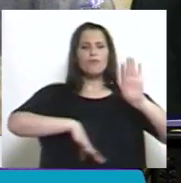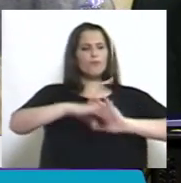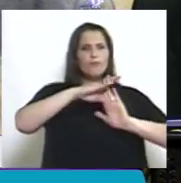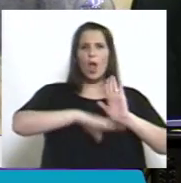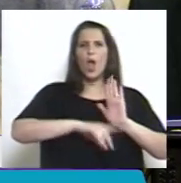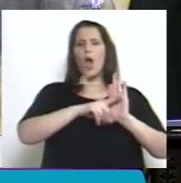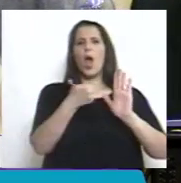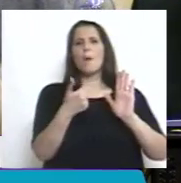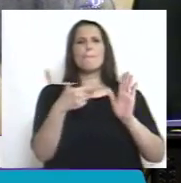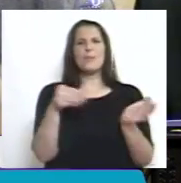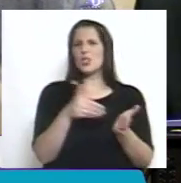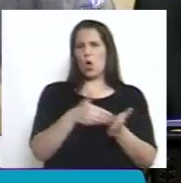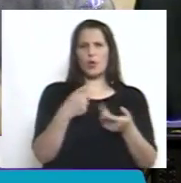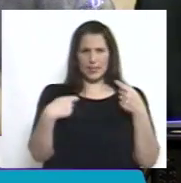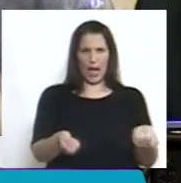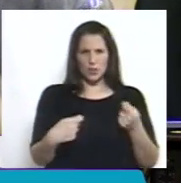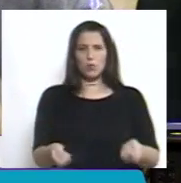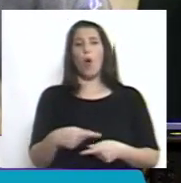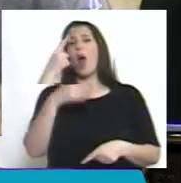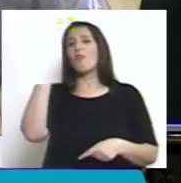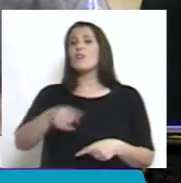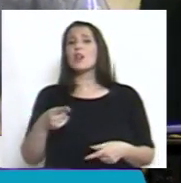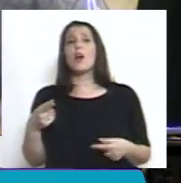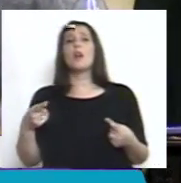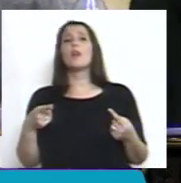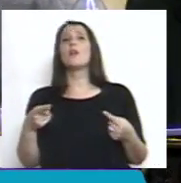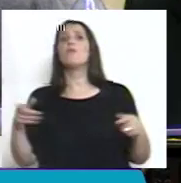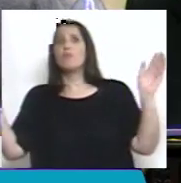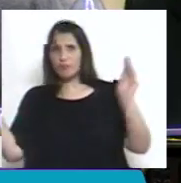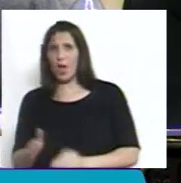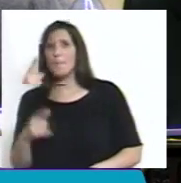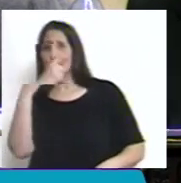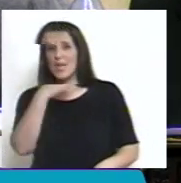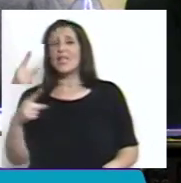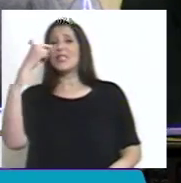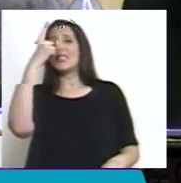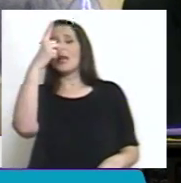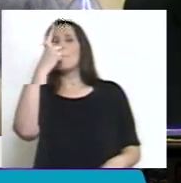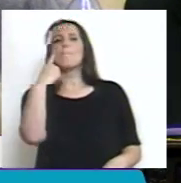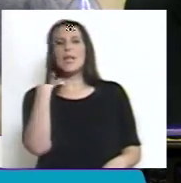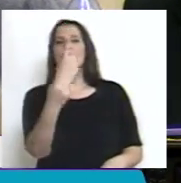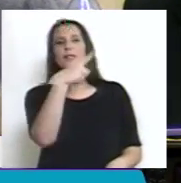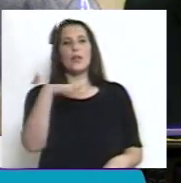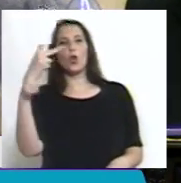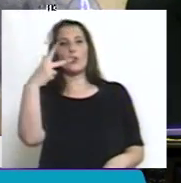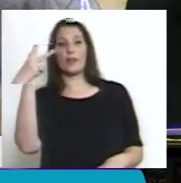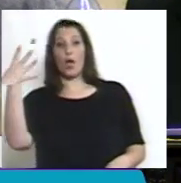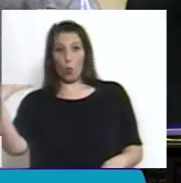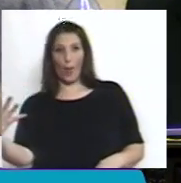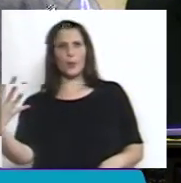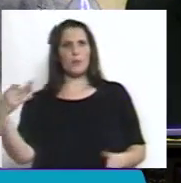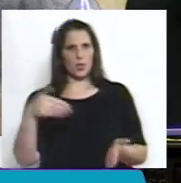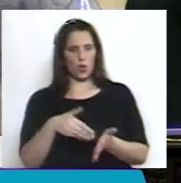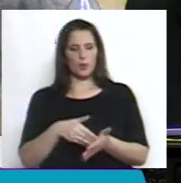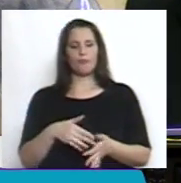860.000 millones, terminó siendo 1.134 millones. En el